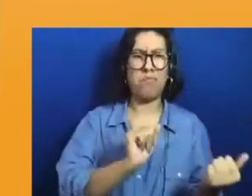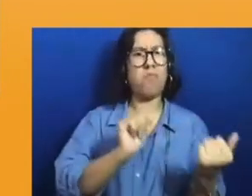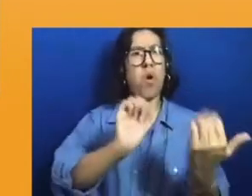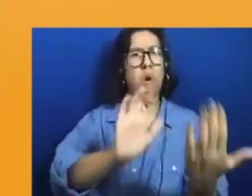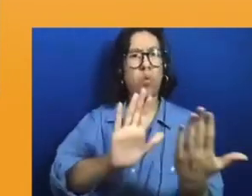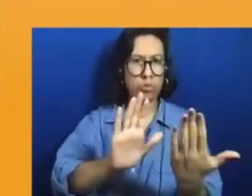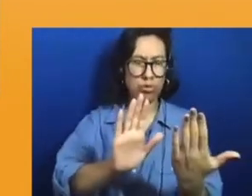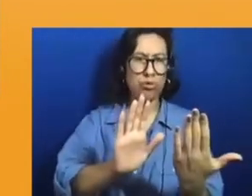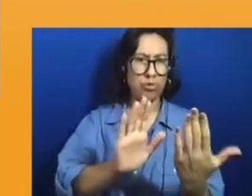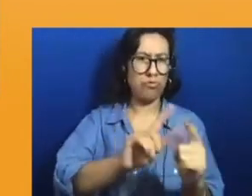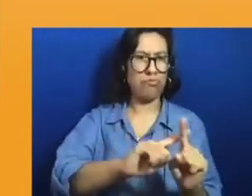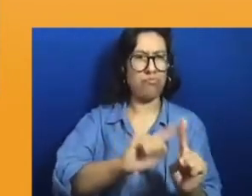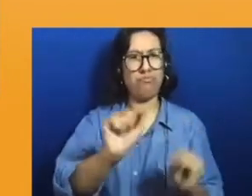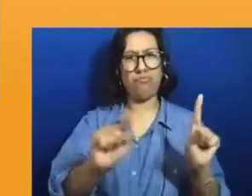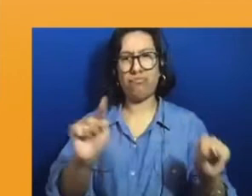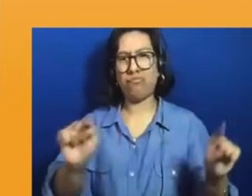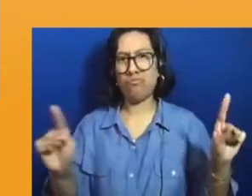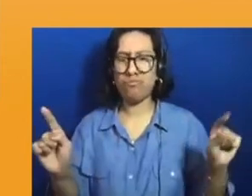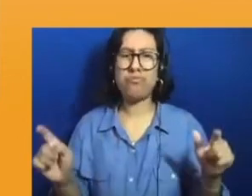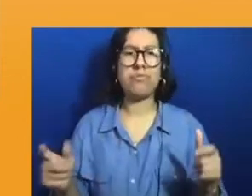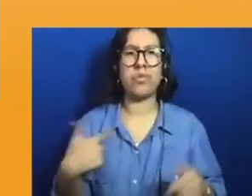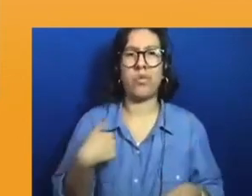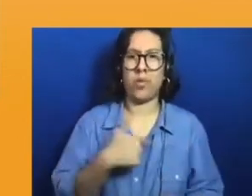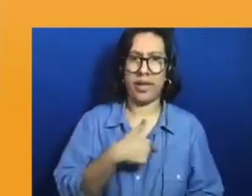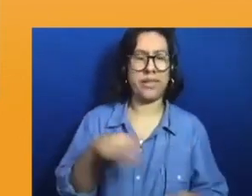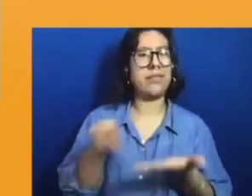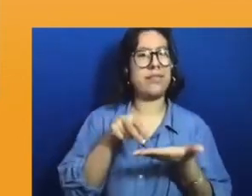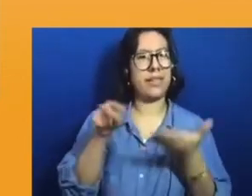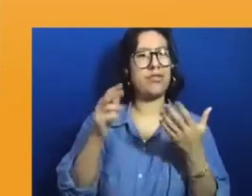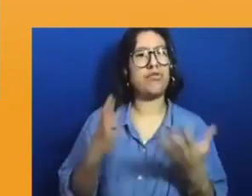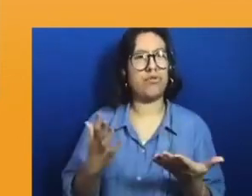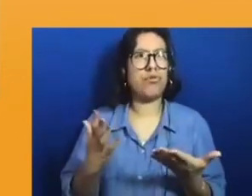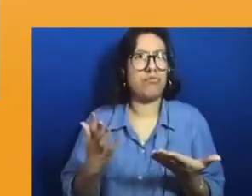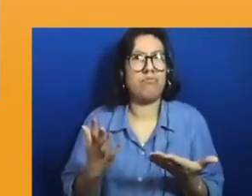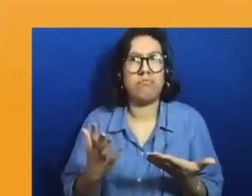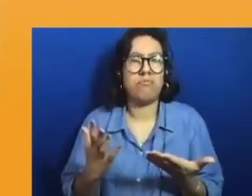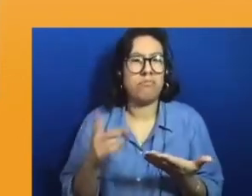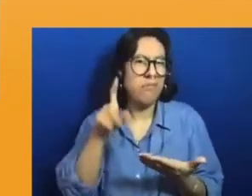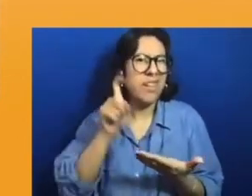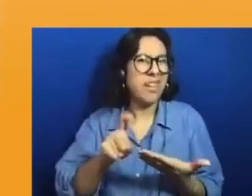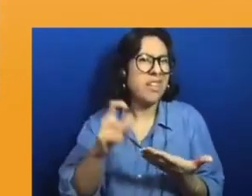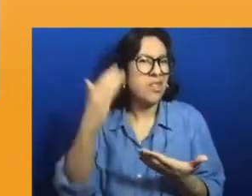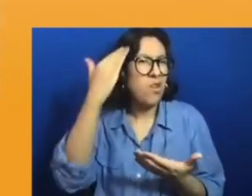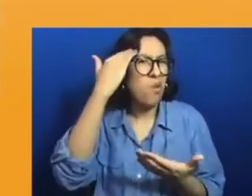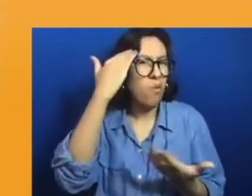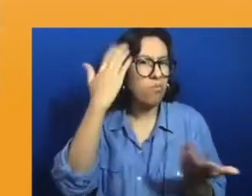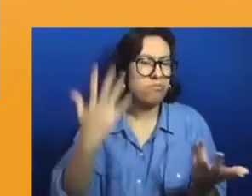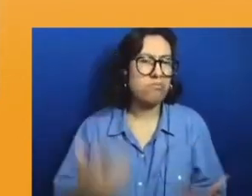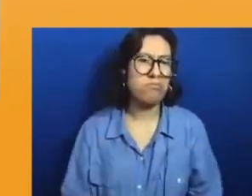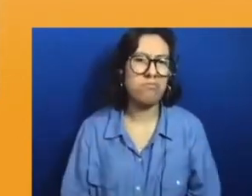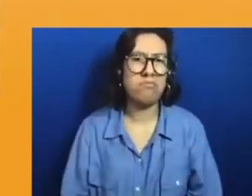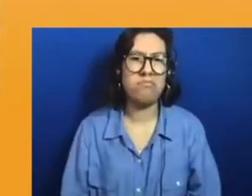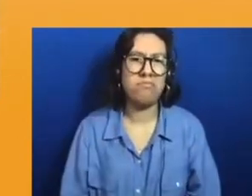multifacético que nosotros como bailarines necesitamos tomar.